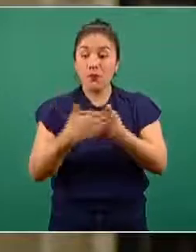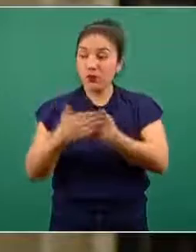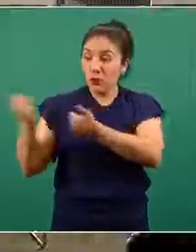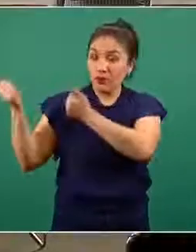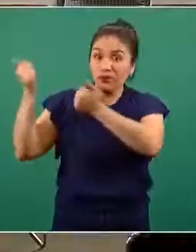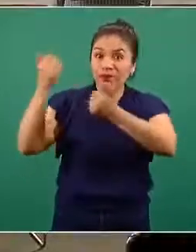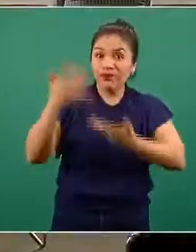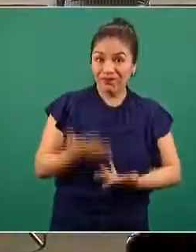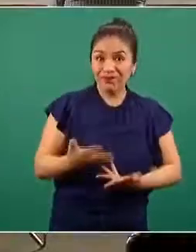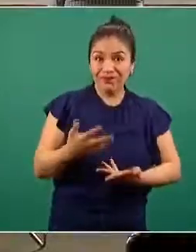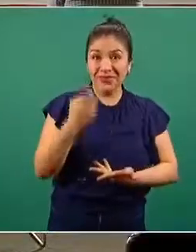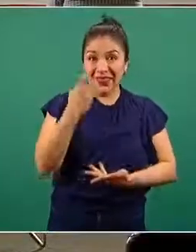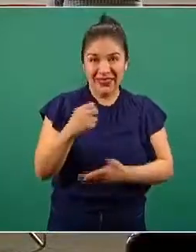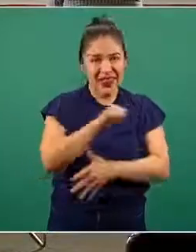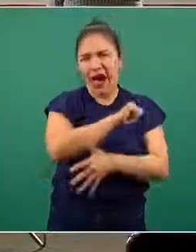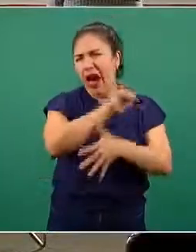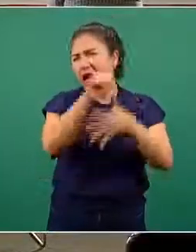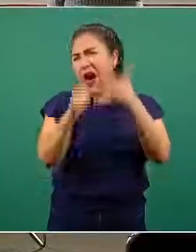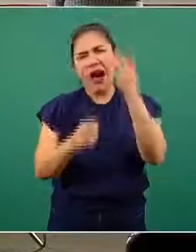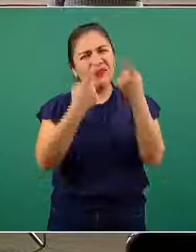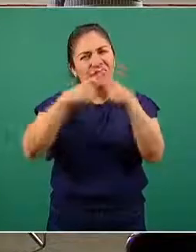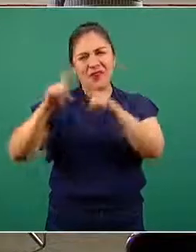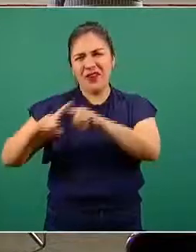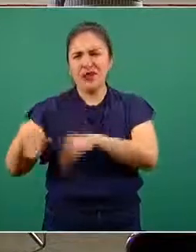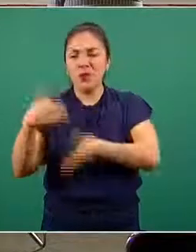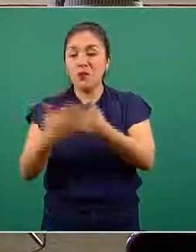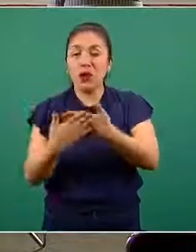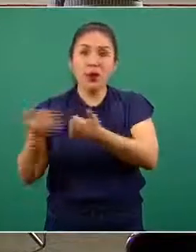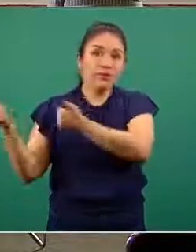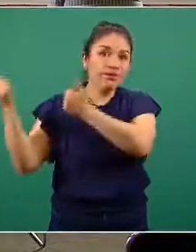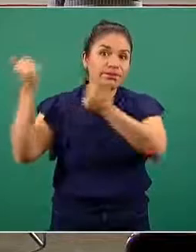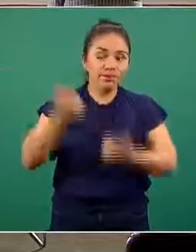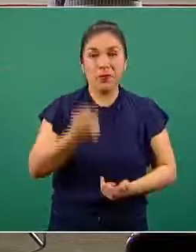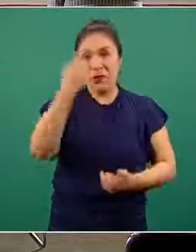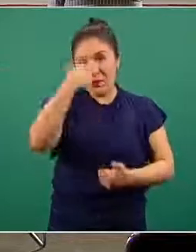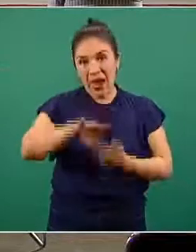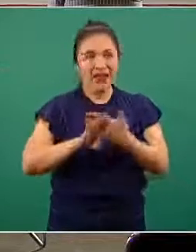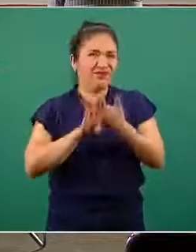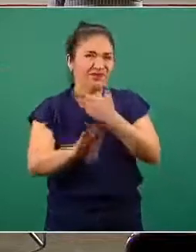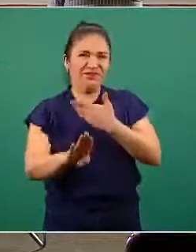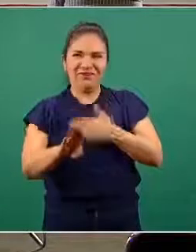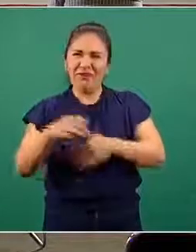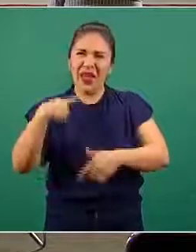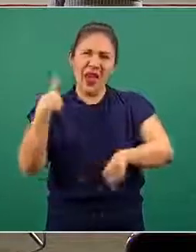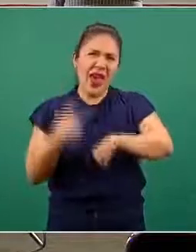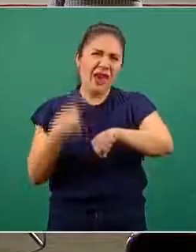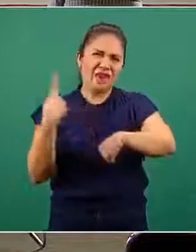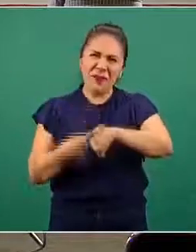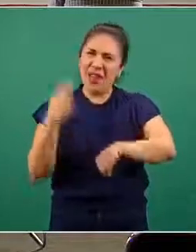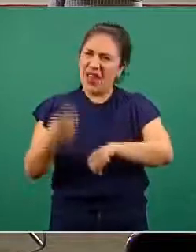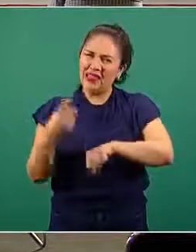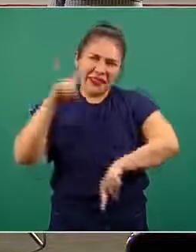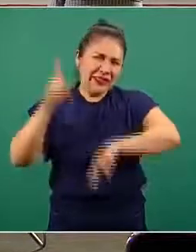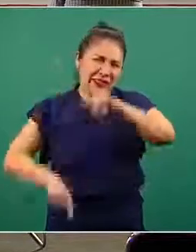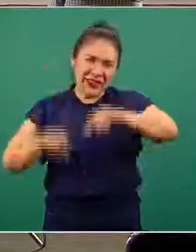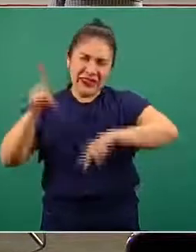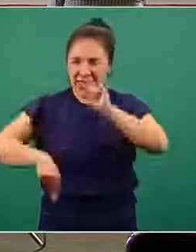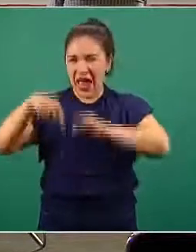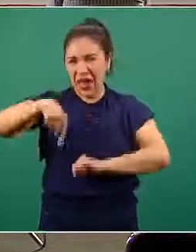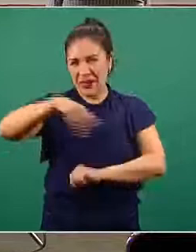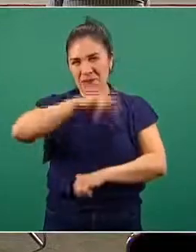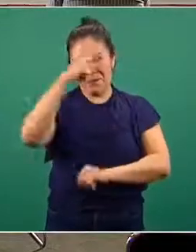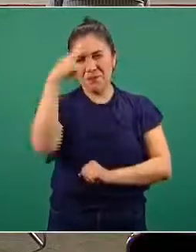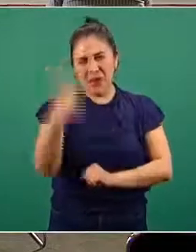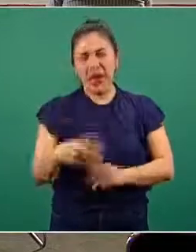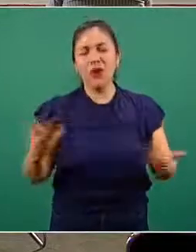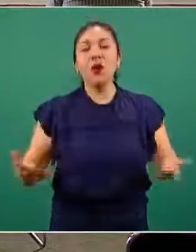todas las vacunas que estarían llegando para vencer esta epidemia, para luchar contra esta epidemia aquí en México.